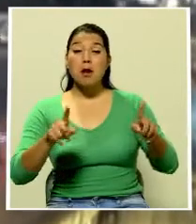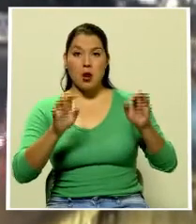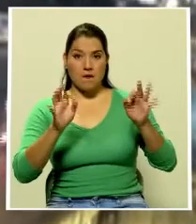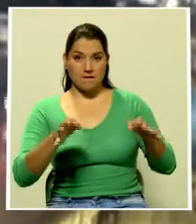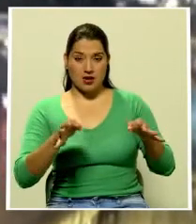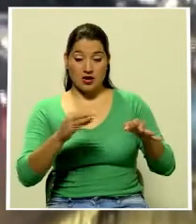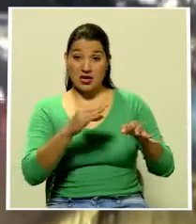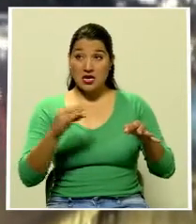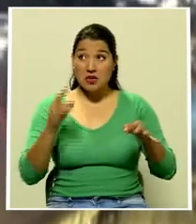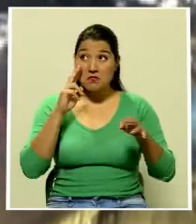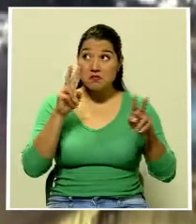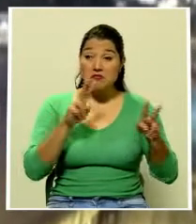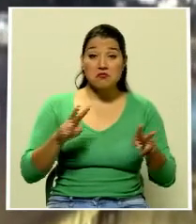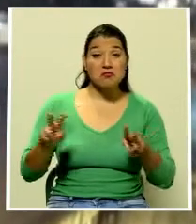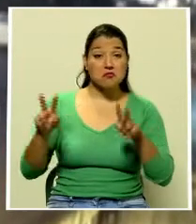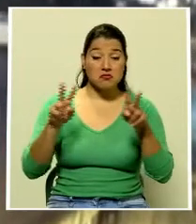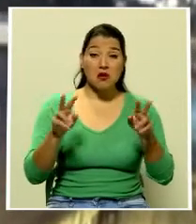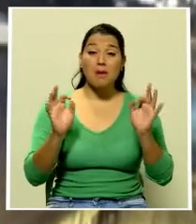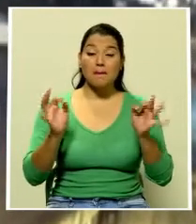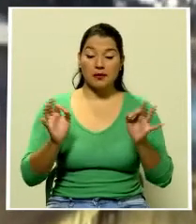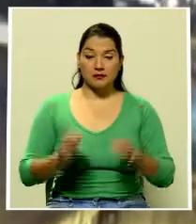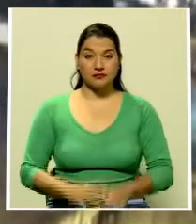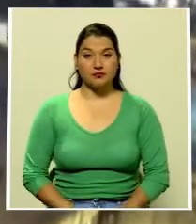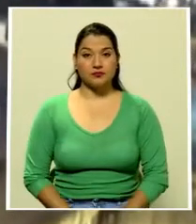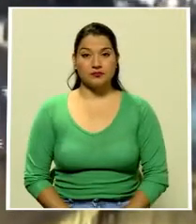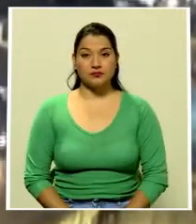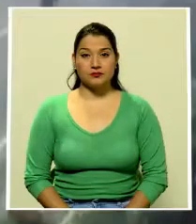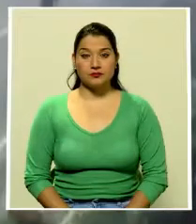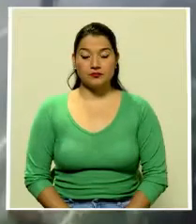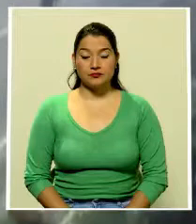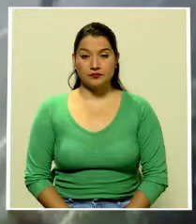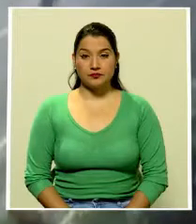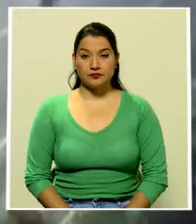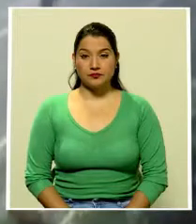condiciones y hay buenas condiciones de visibilidad.